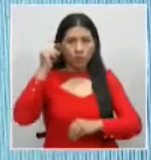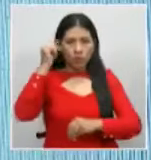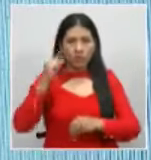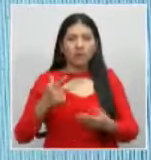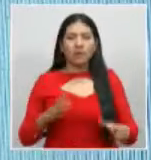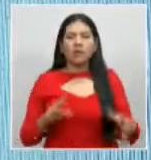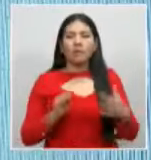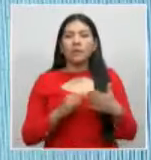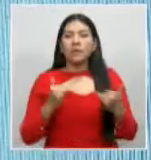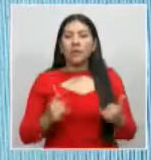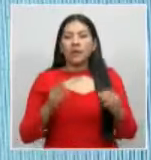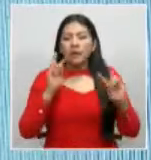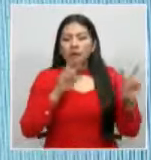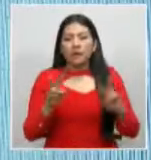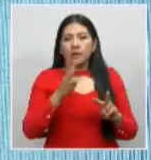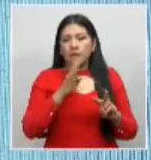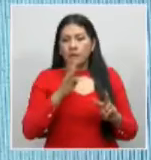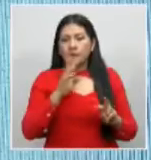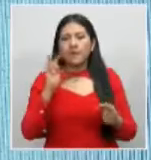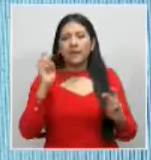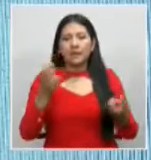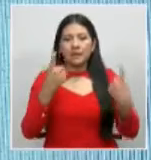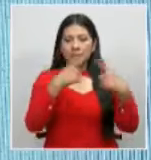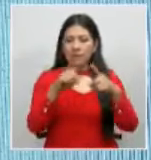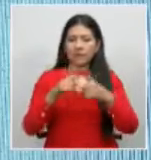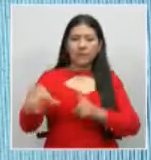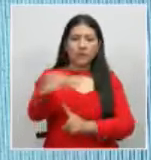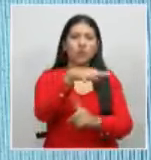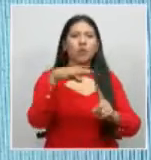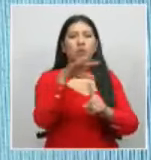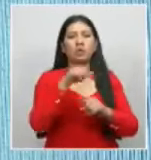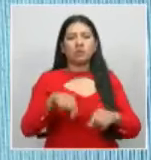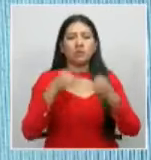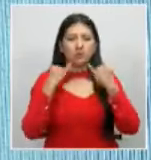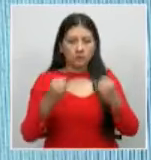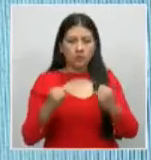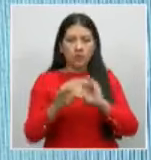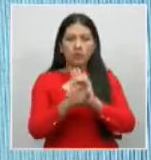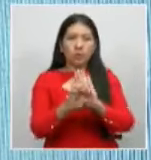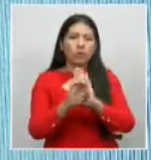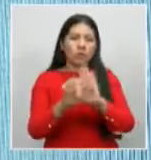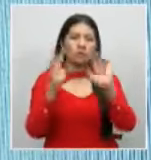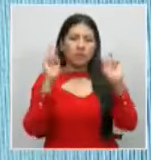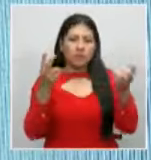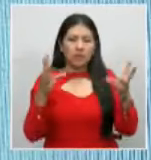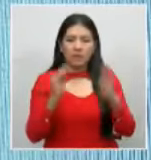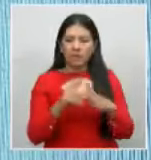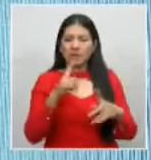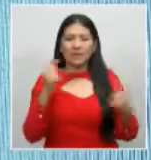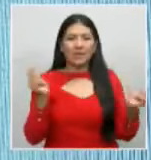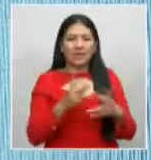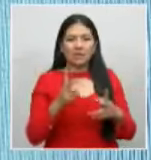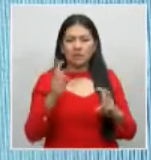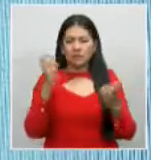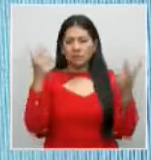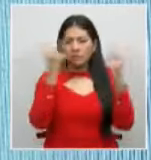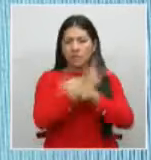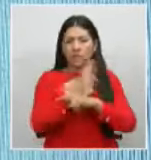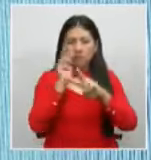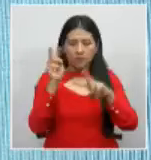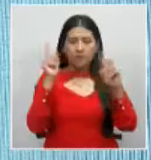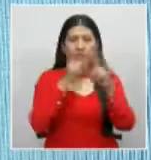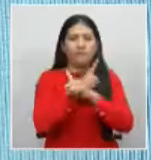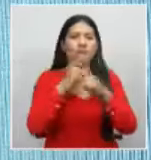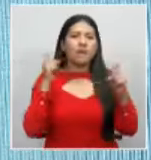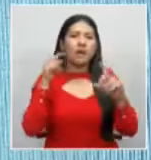Castillo, a propósito de varios temas que están en la coyuntura informativa. Uno que tiene que ver con este aterrador feminicidio que